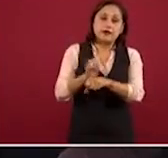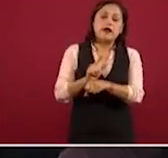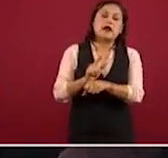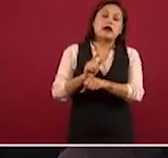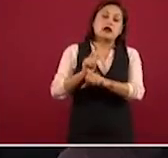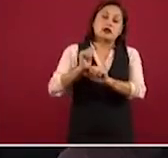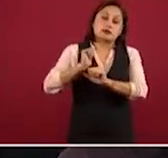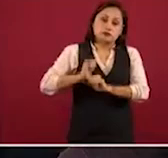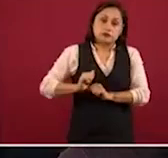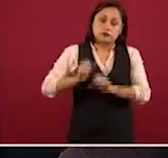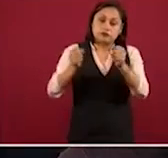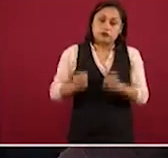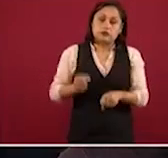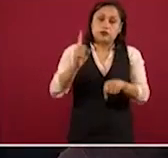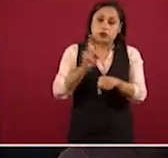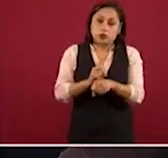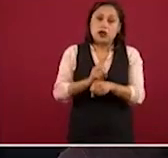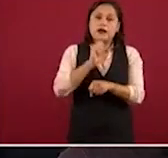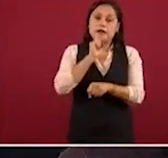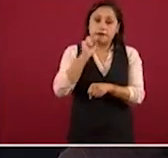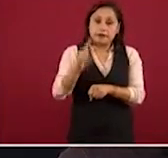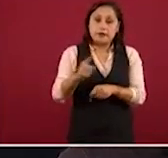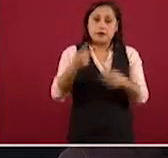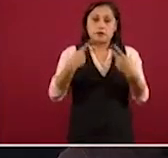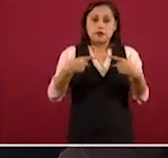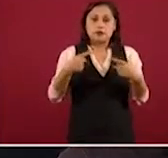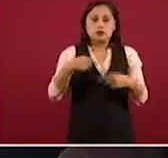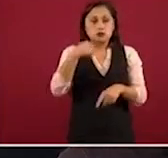campañas permanentes de canje de armas.